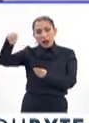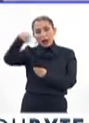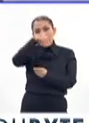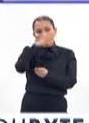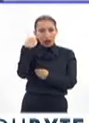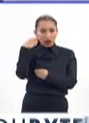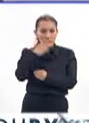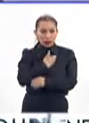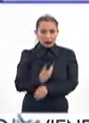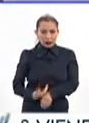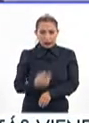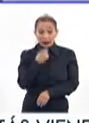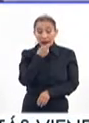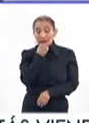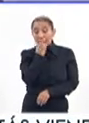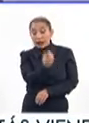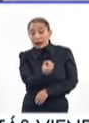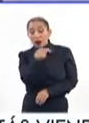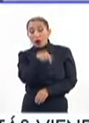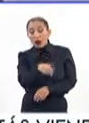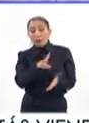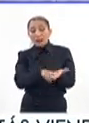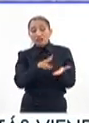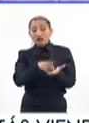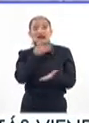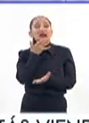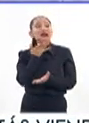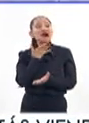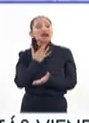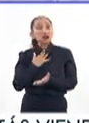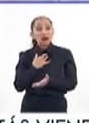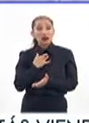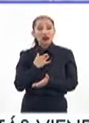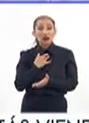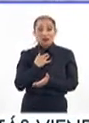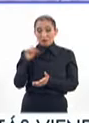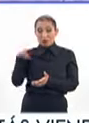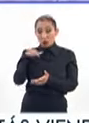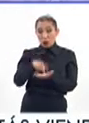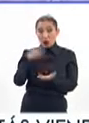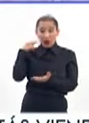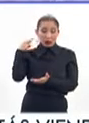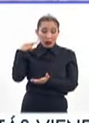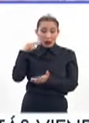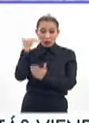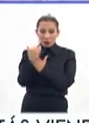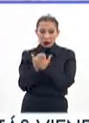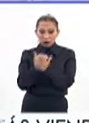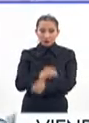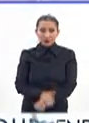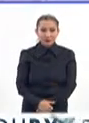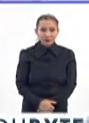Veracruz, el presidente de la República indicó que el precio de los combustibles en el Istmo bajará.